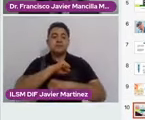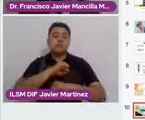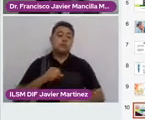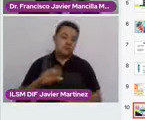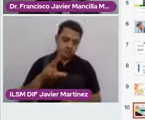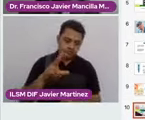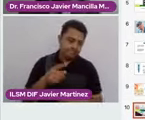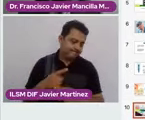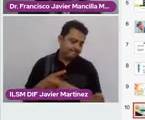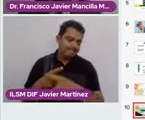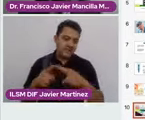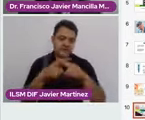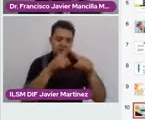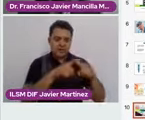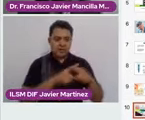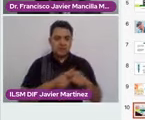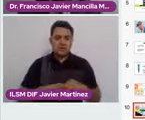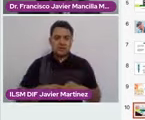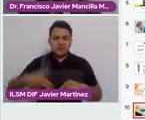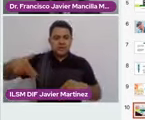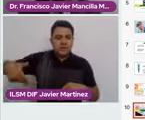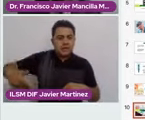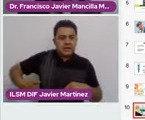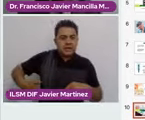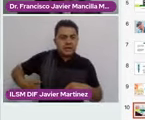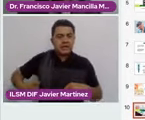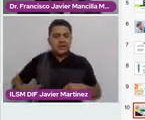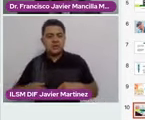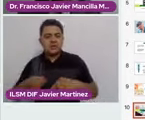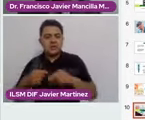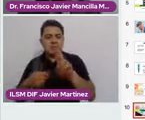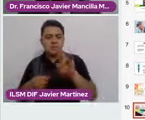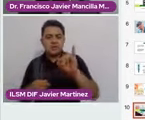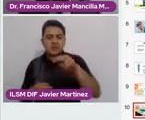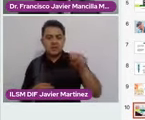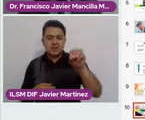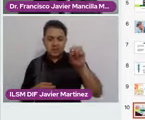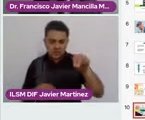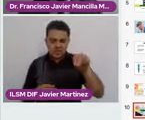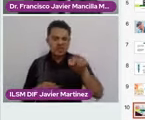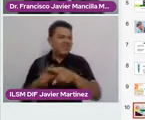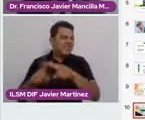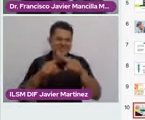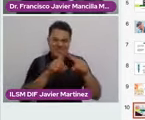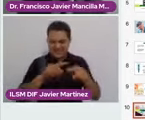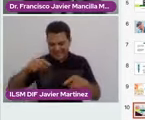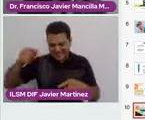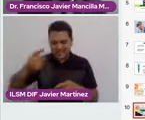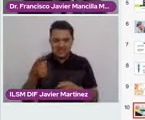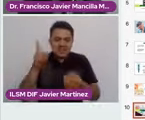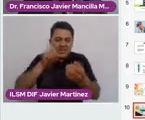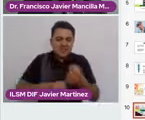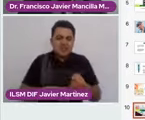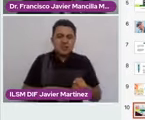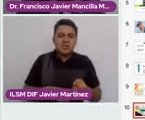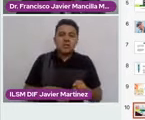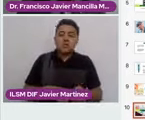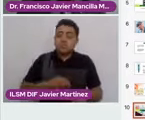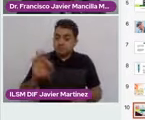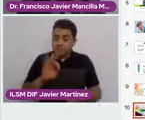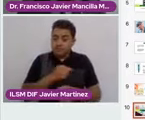de infarto, y el oído no escapa a esta suerte. Y una manera de que dice el oído, me estoy dañando